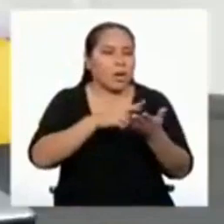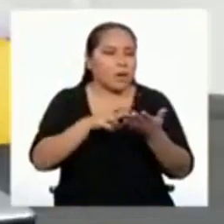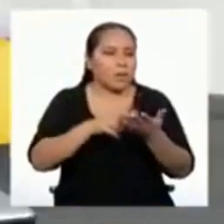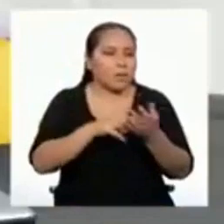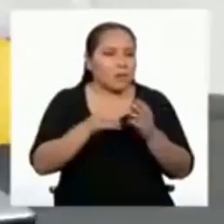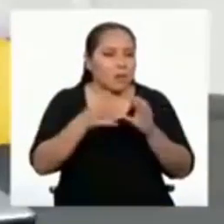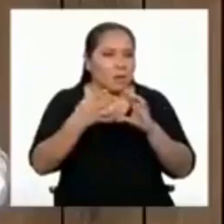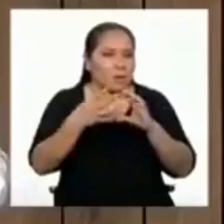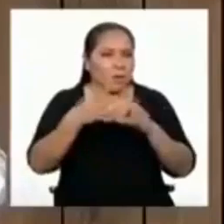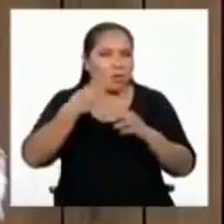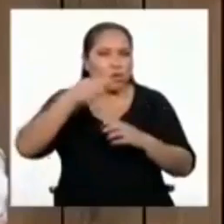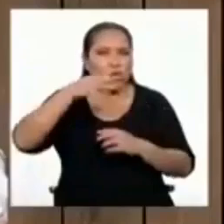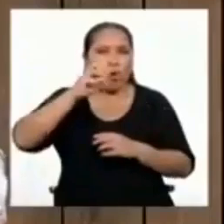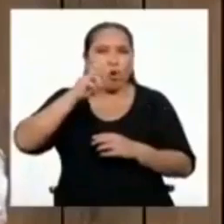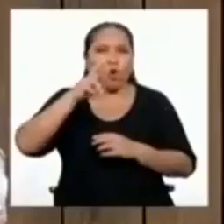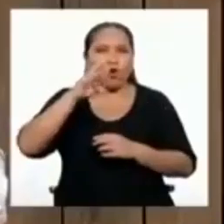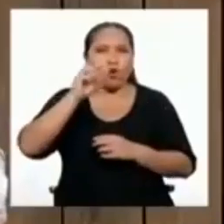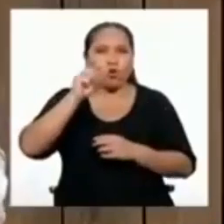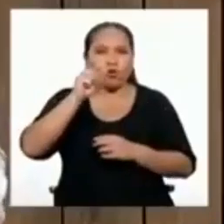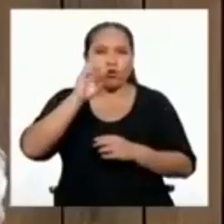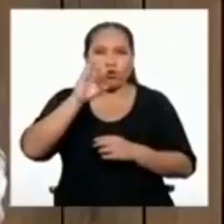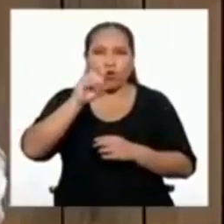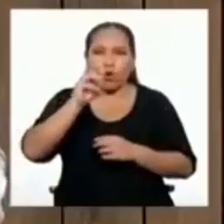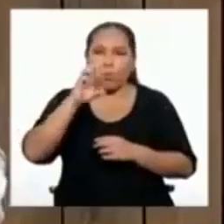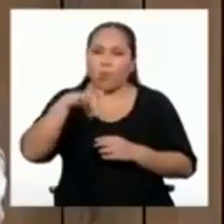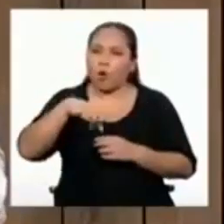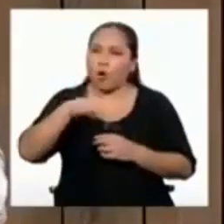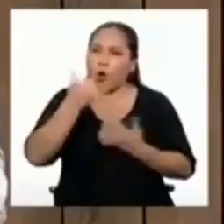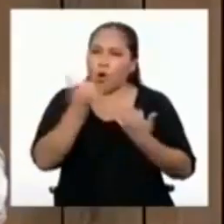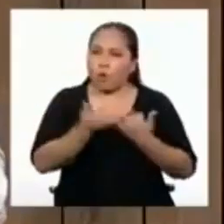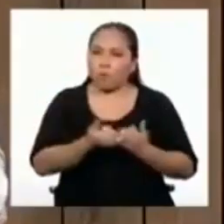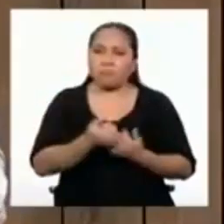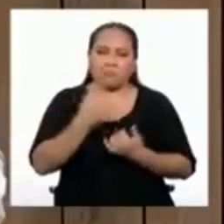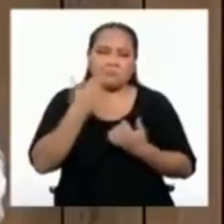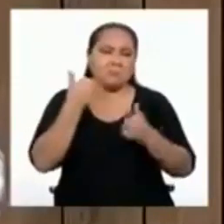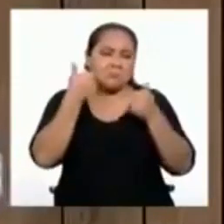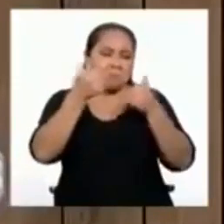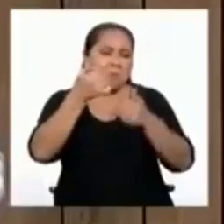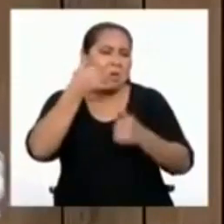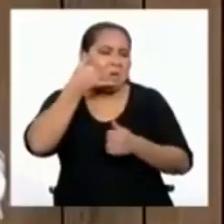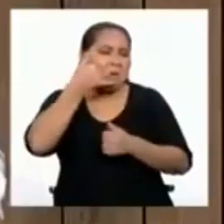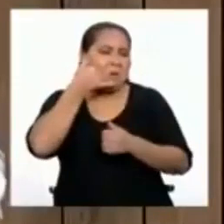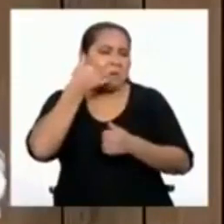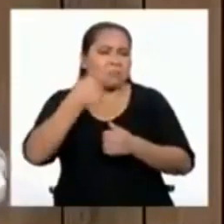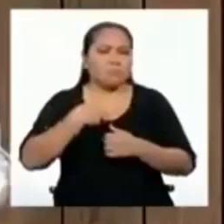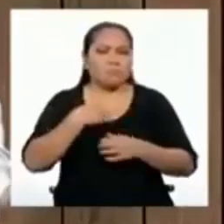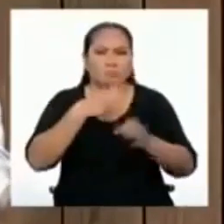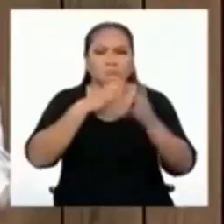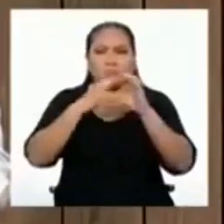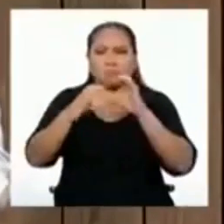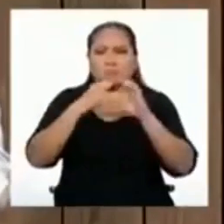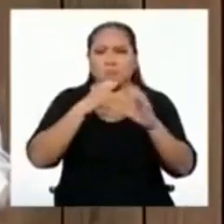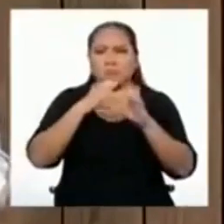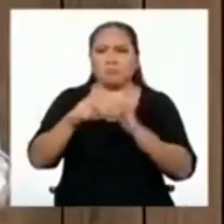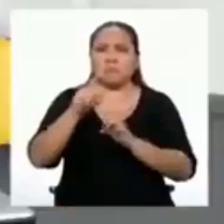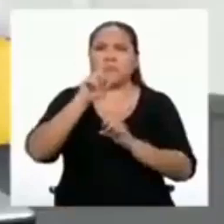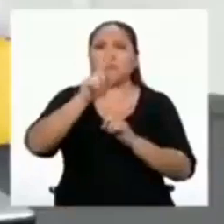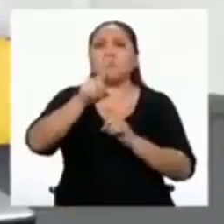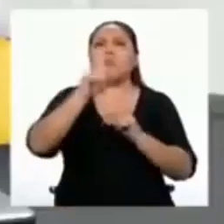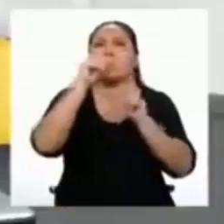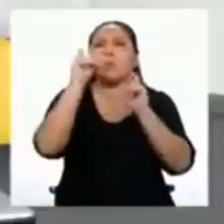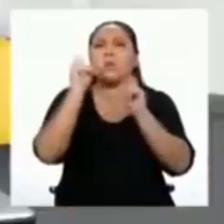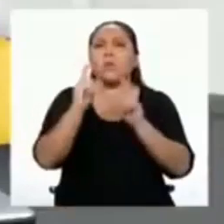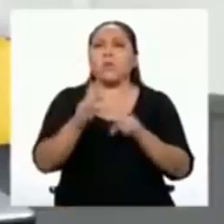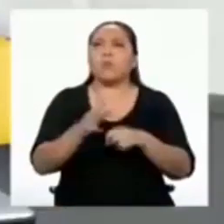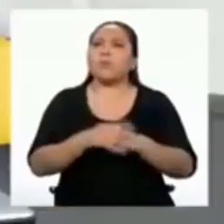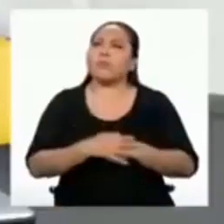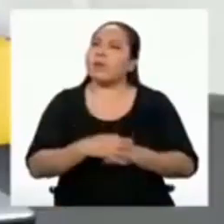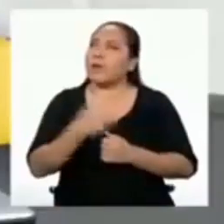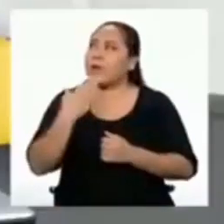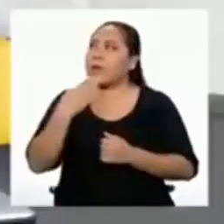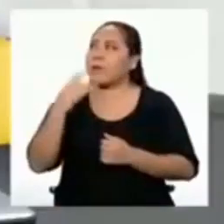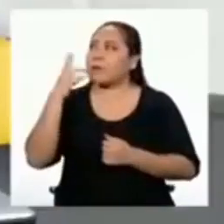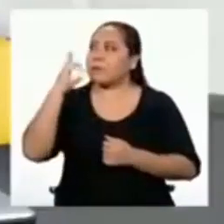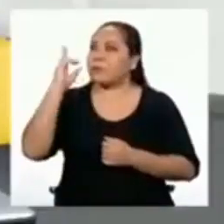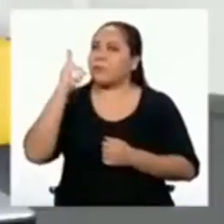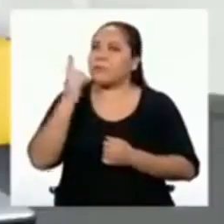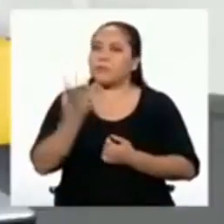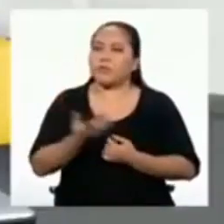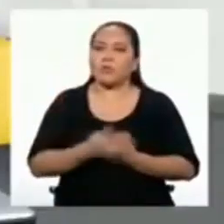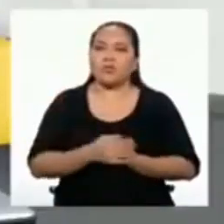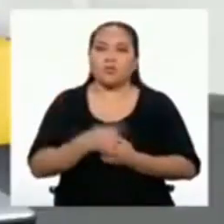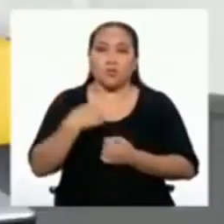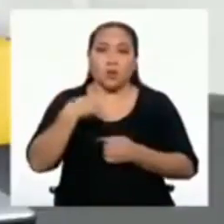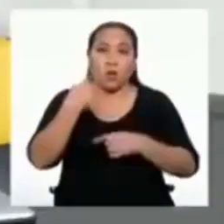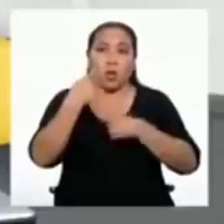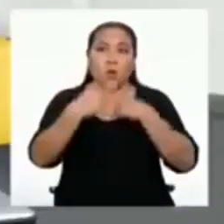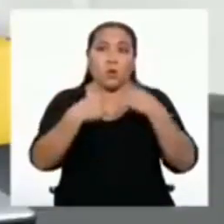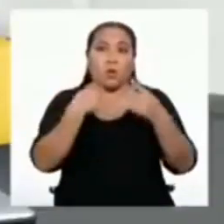hoy. Sí. Bueno, está bien que me haya llamado. Ahora conmigo conversaremos sobre tu pregunta. Gracias, profesor. Mire,